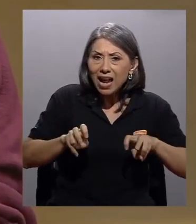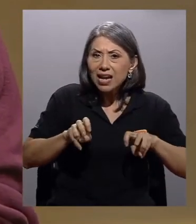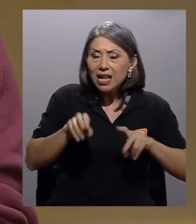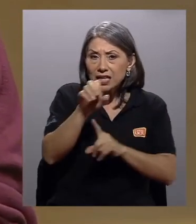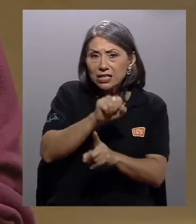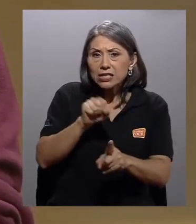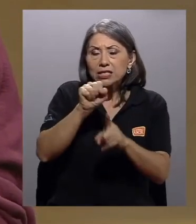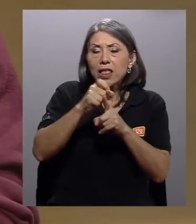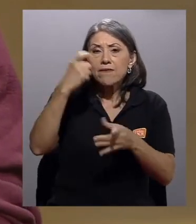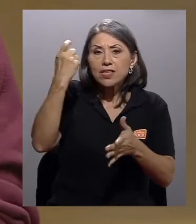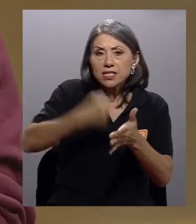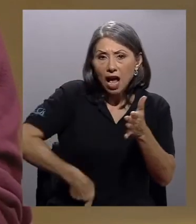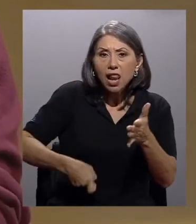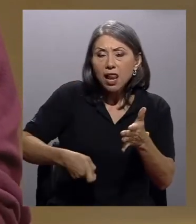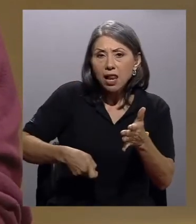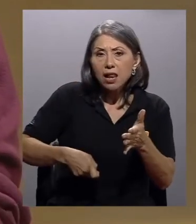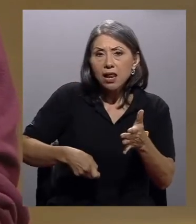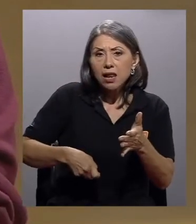fiscal.